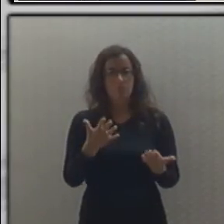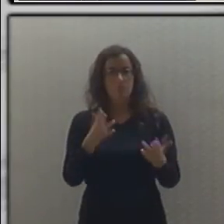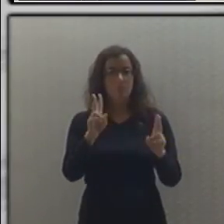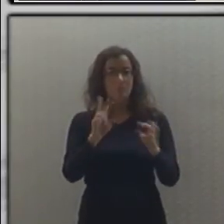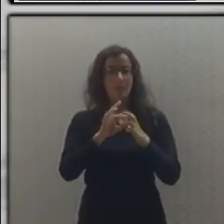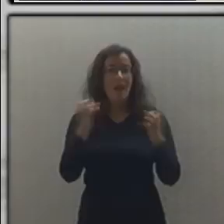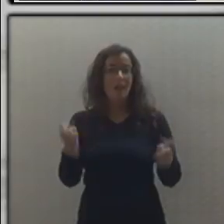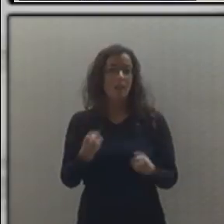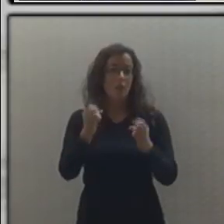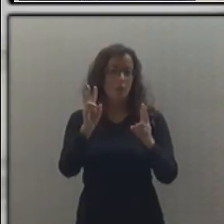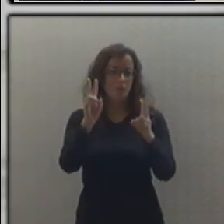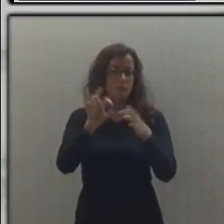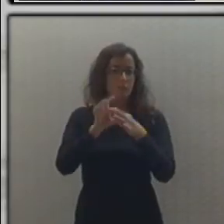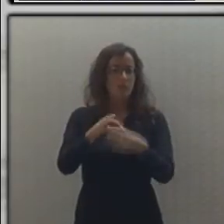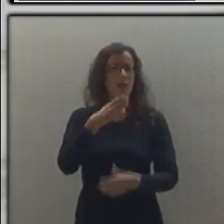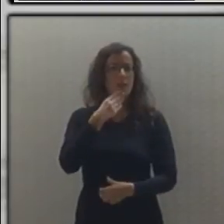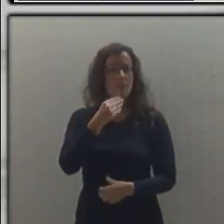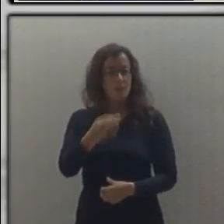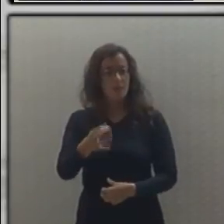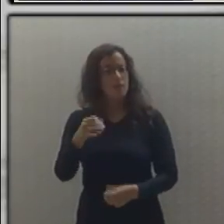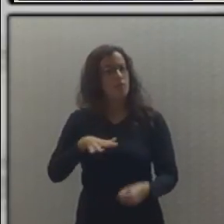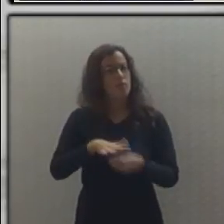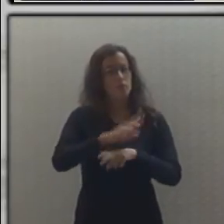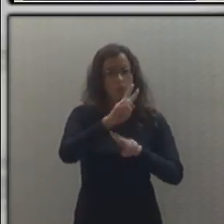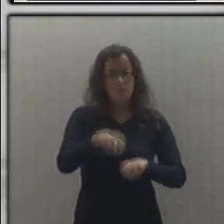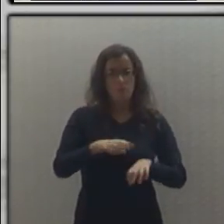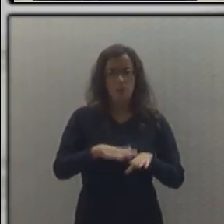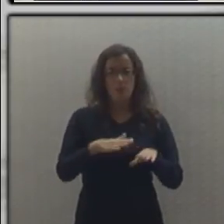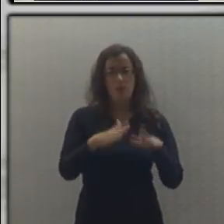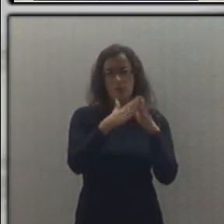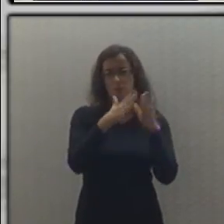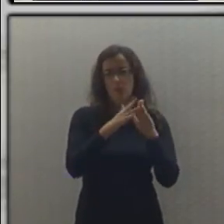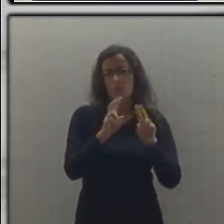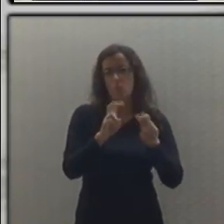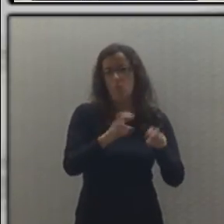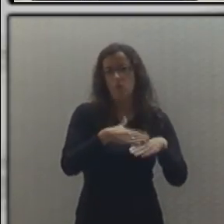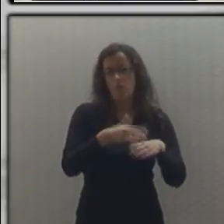envejecer tiene que influir también en los nuevos modelos de vivienda.